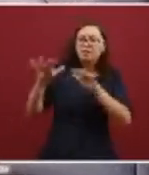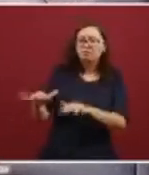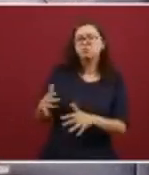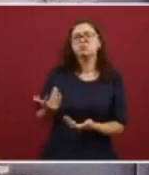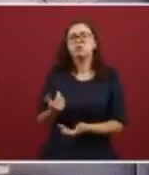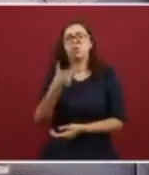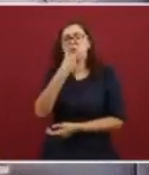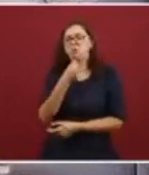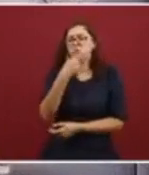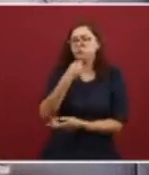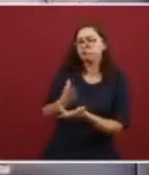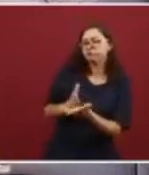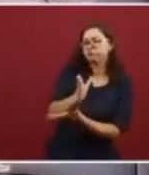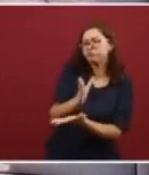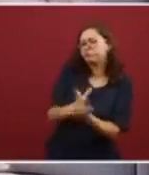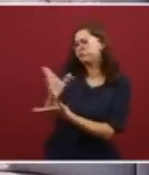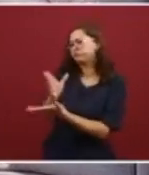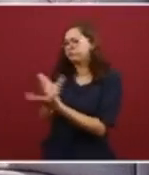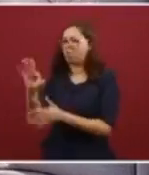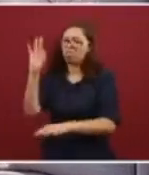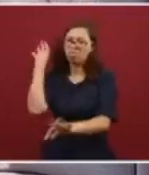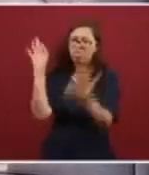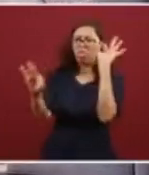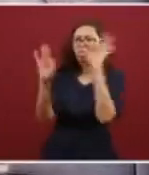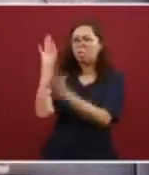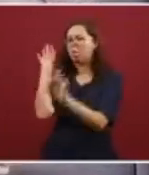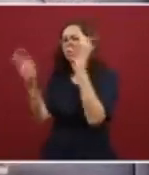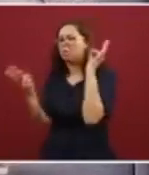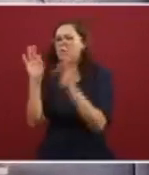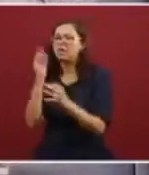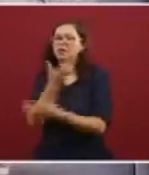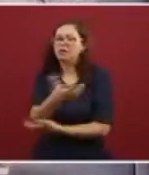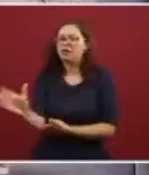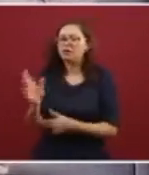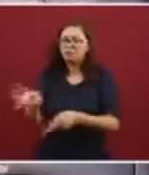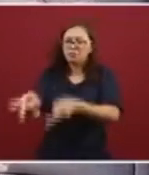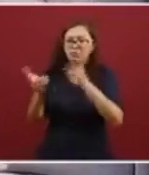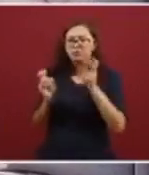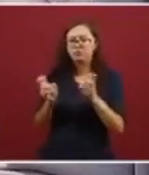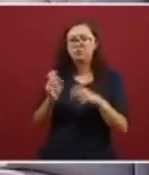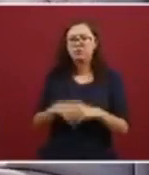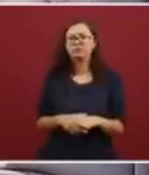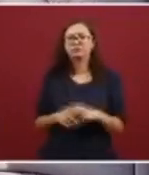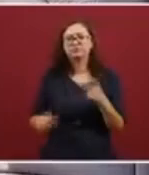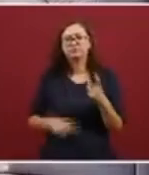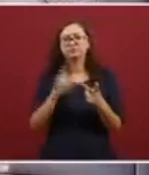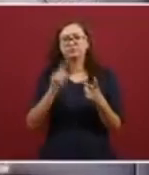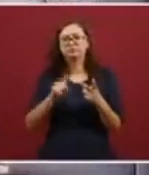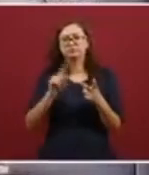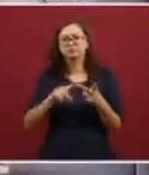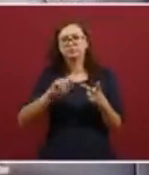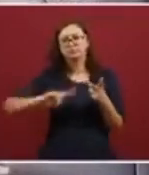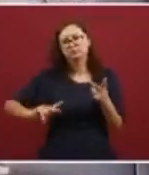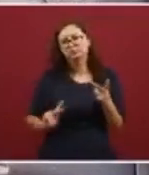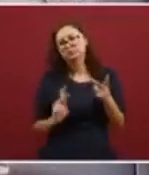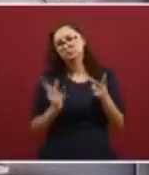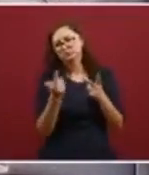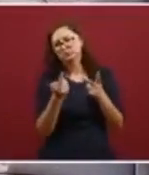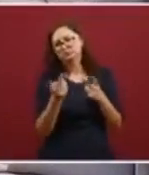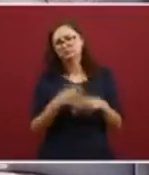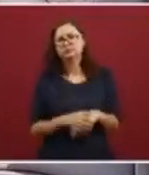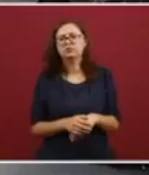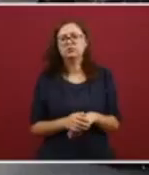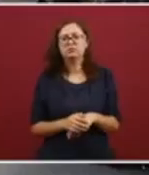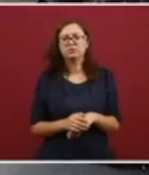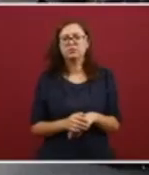se orquesta a través de ellos el despojo de tierras de los ejidatarios. Y la segunda pregunta, a principios de este